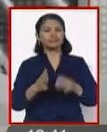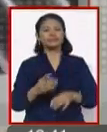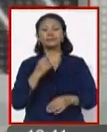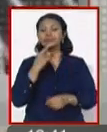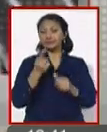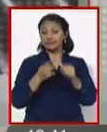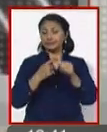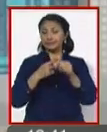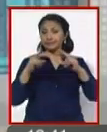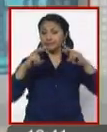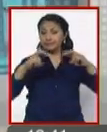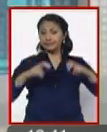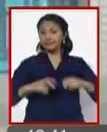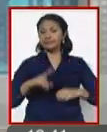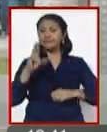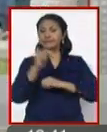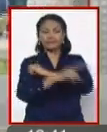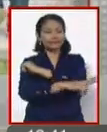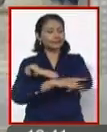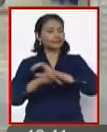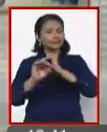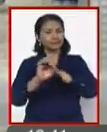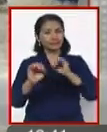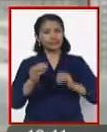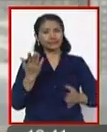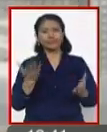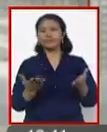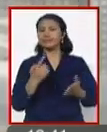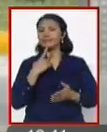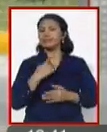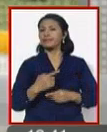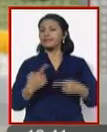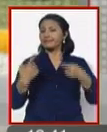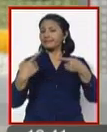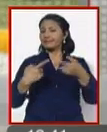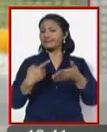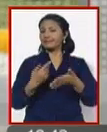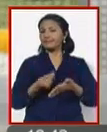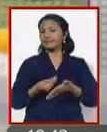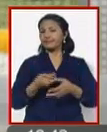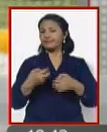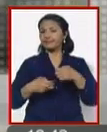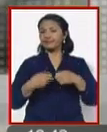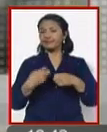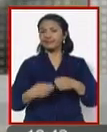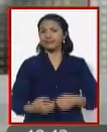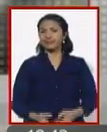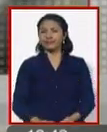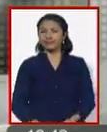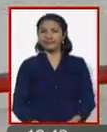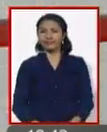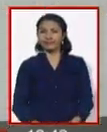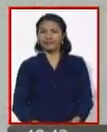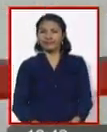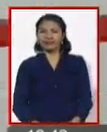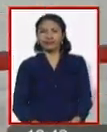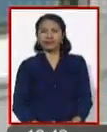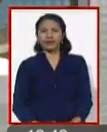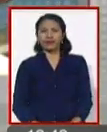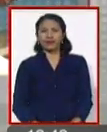De acuerdo a las primeras pesquisas, no le robaron nada y presumen que sería un ajuste de cuentas.